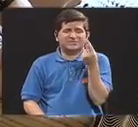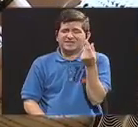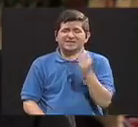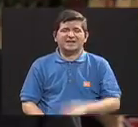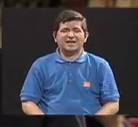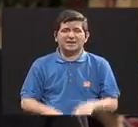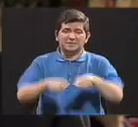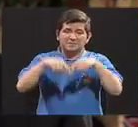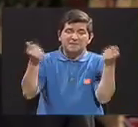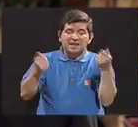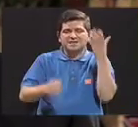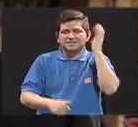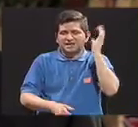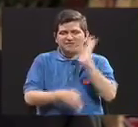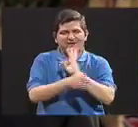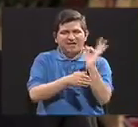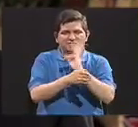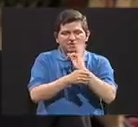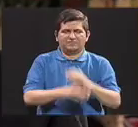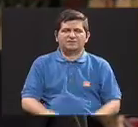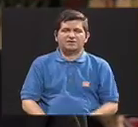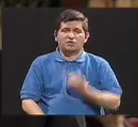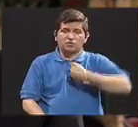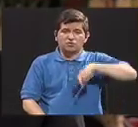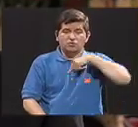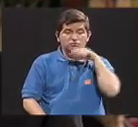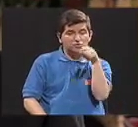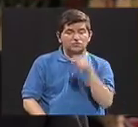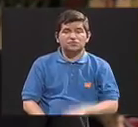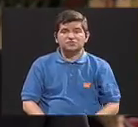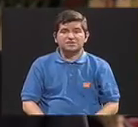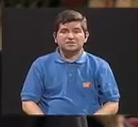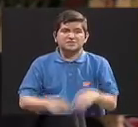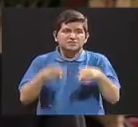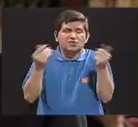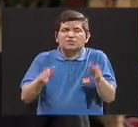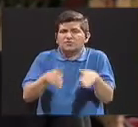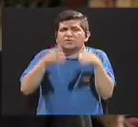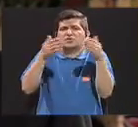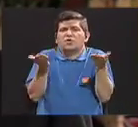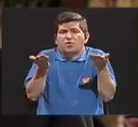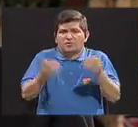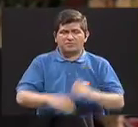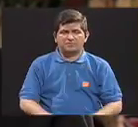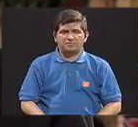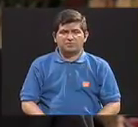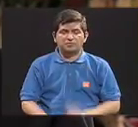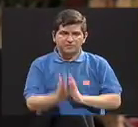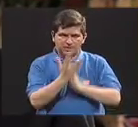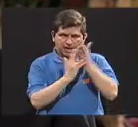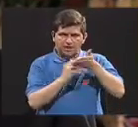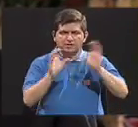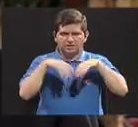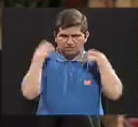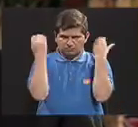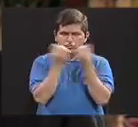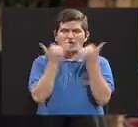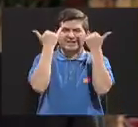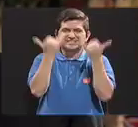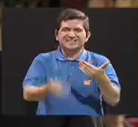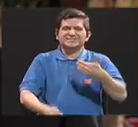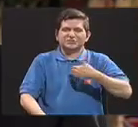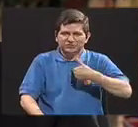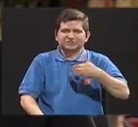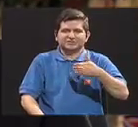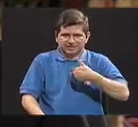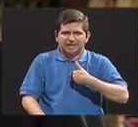recursos para prensa radio y televisión entonces gastamos estos recursos fundamentalmente a través de organizaciones